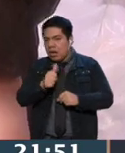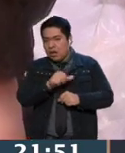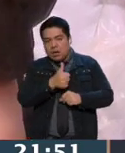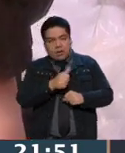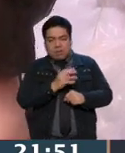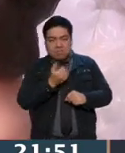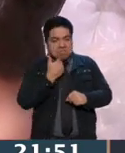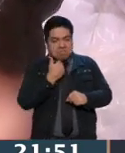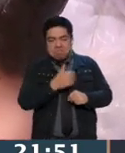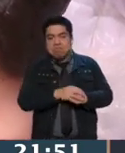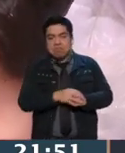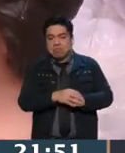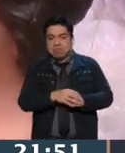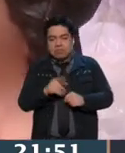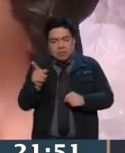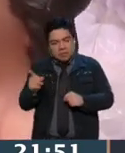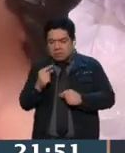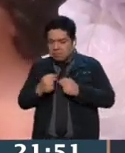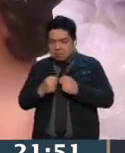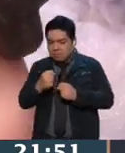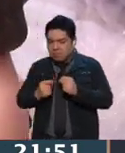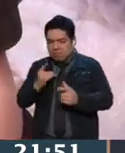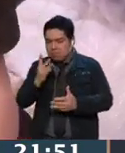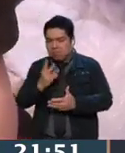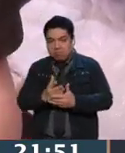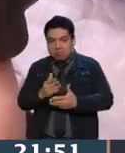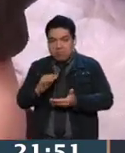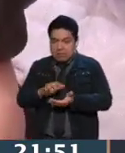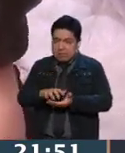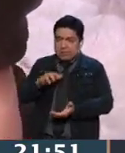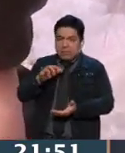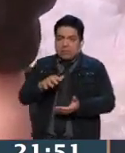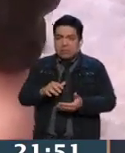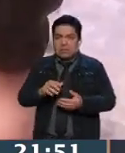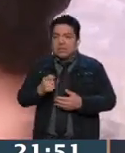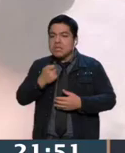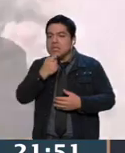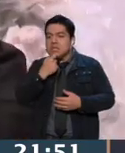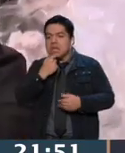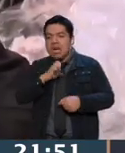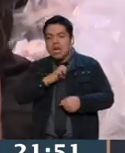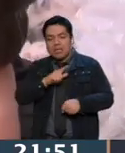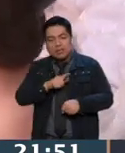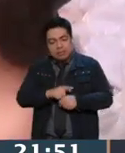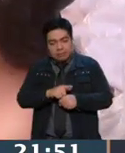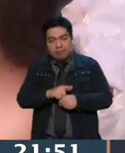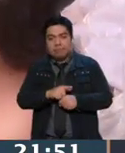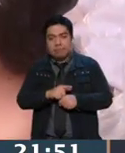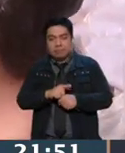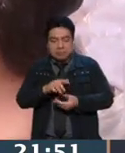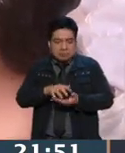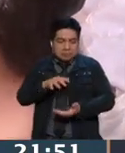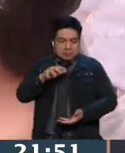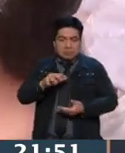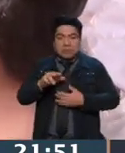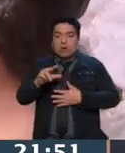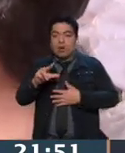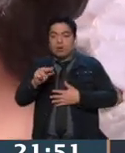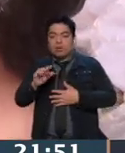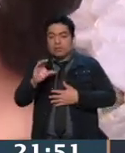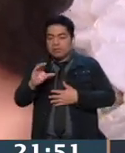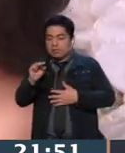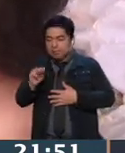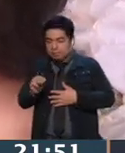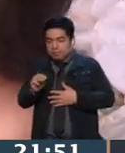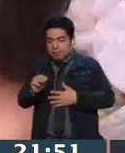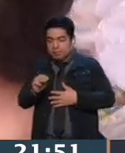hay. No en todas las tiendas hay. Por el tamaño, porque dicen que es un niño especial. De todo es de 80.